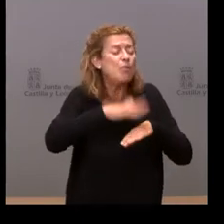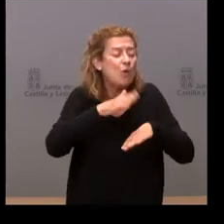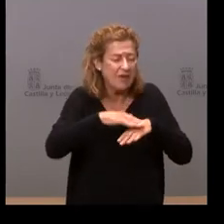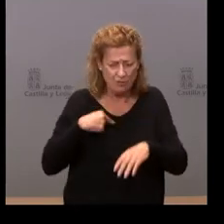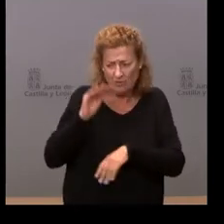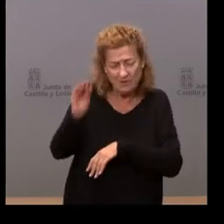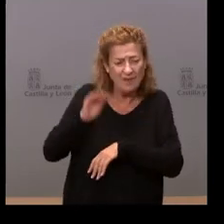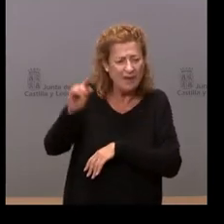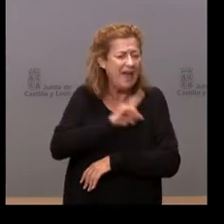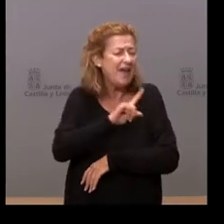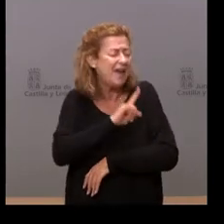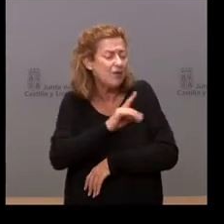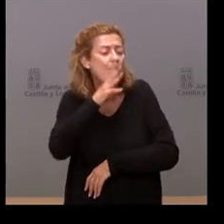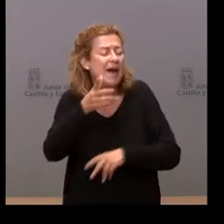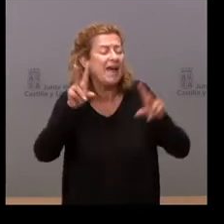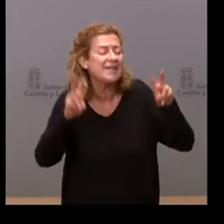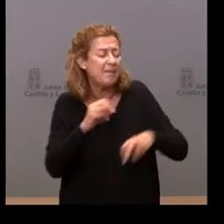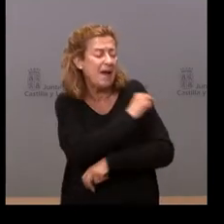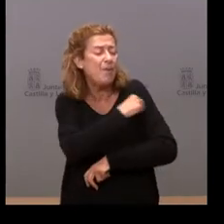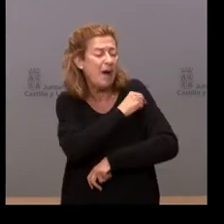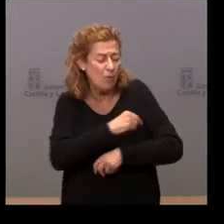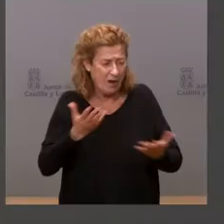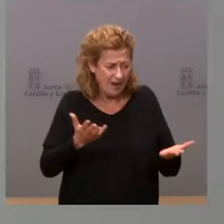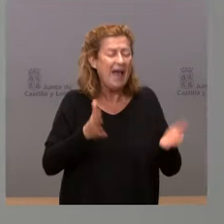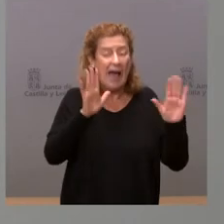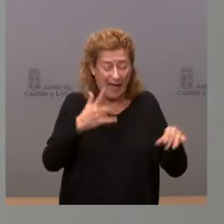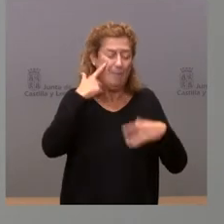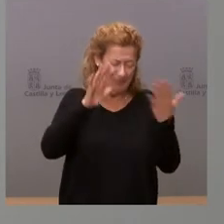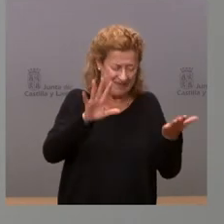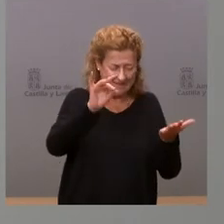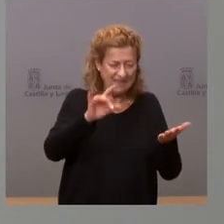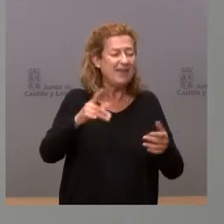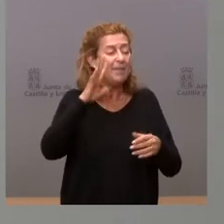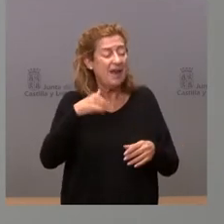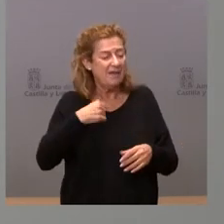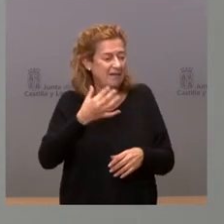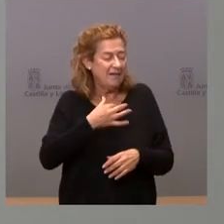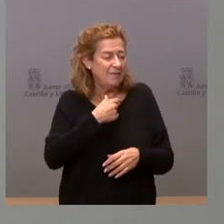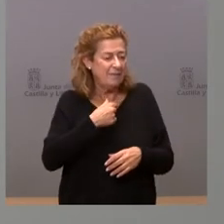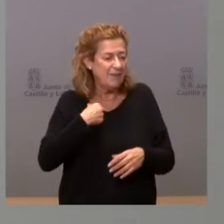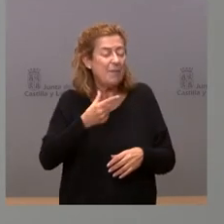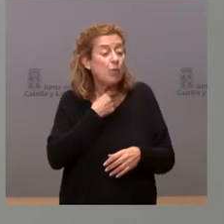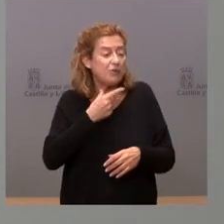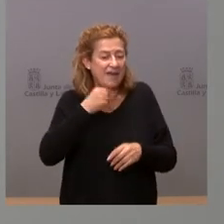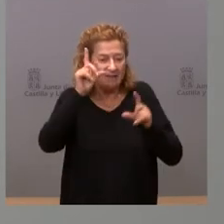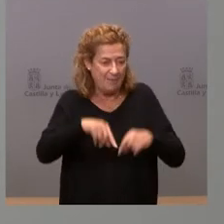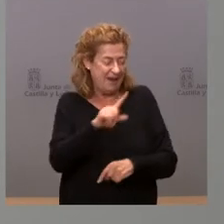ejército para el tema de las vacunas sobre para lo que usted realmente nos gustaría que el ejército también pudiera contar con esto